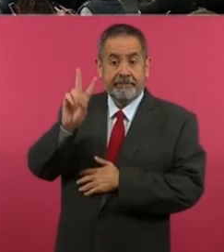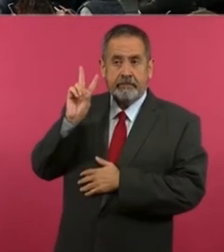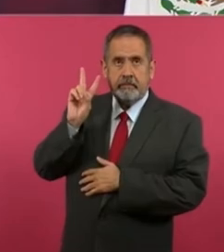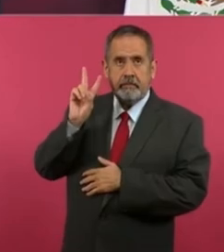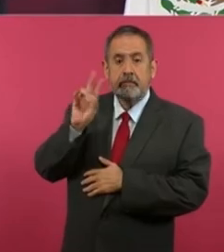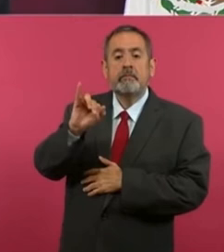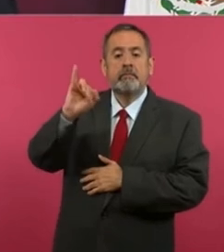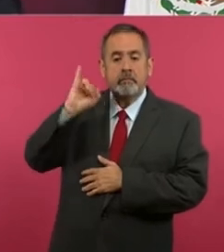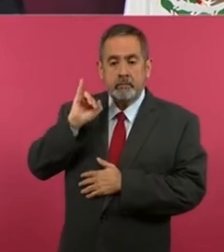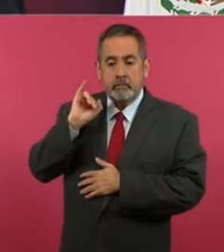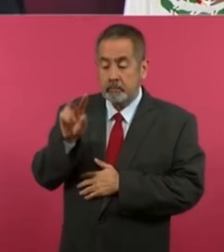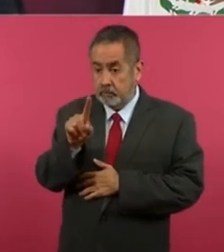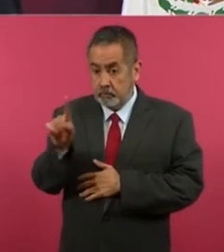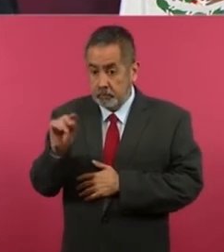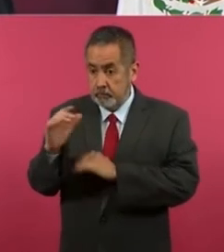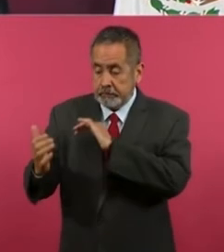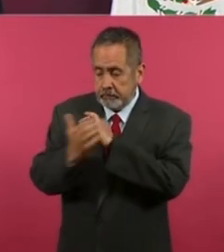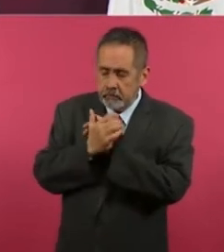jueves.